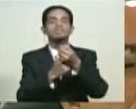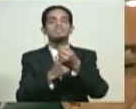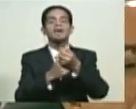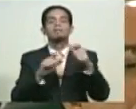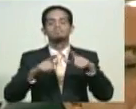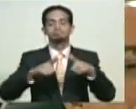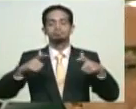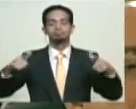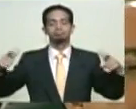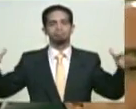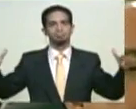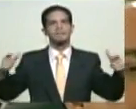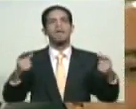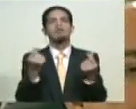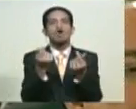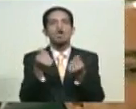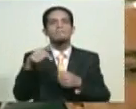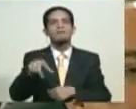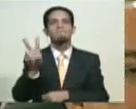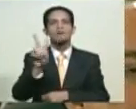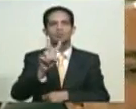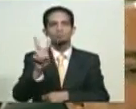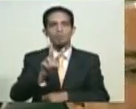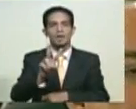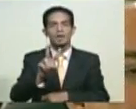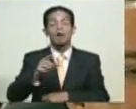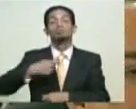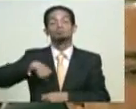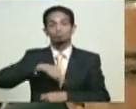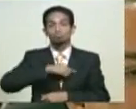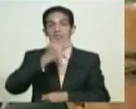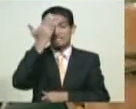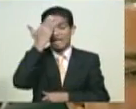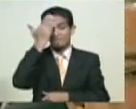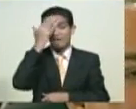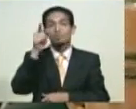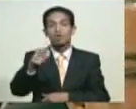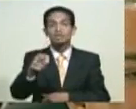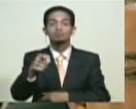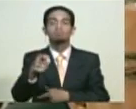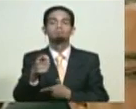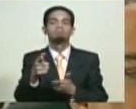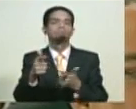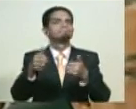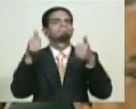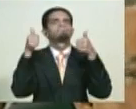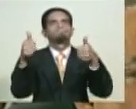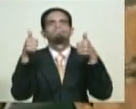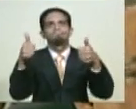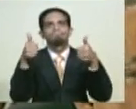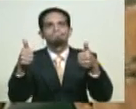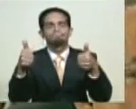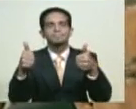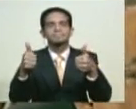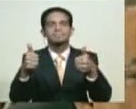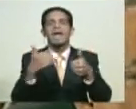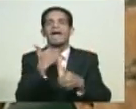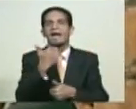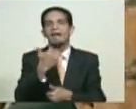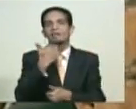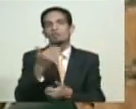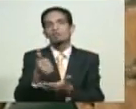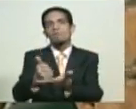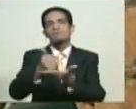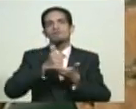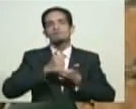país. Es decir, nosotros creemos que es una medida sumamente acertada, sumamente conveniente, no